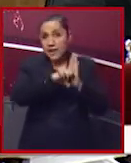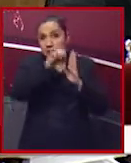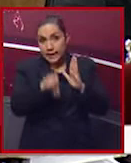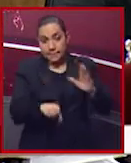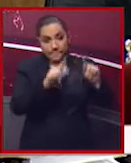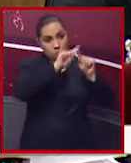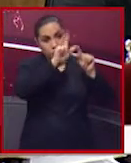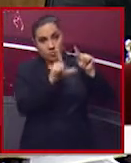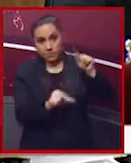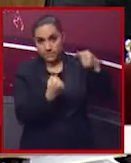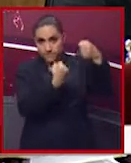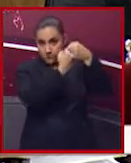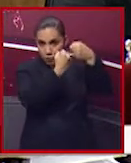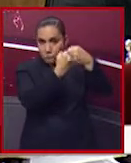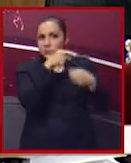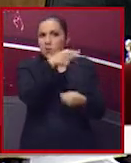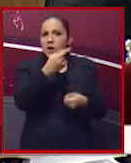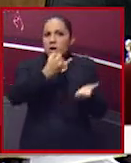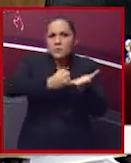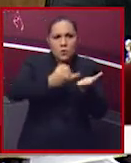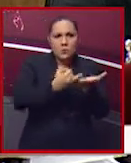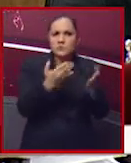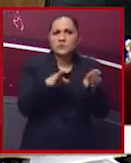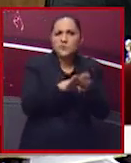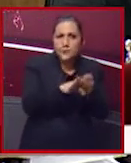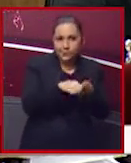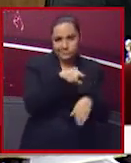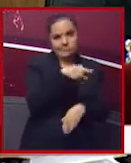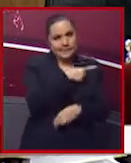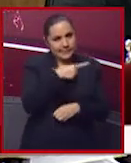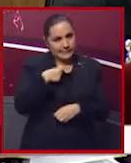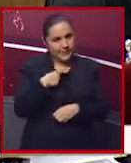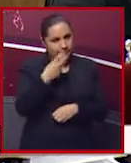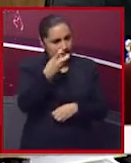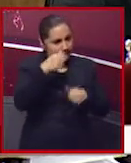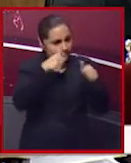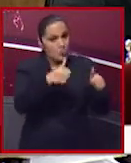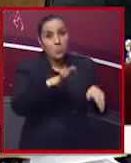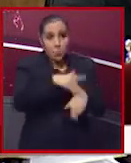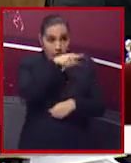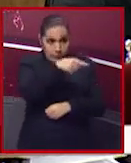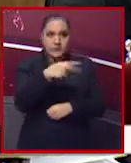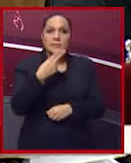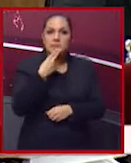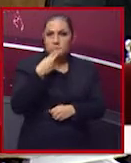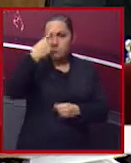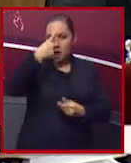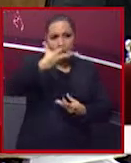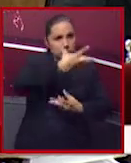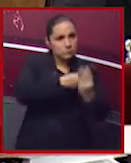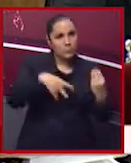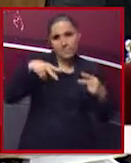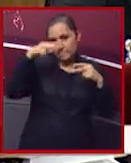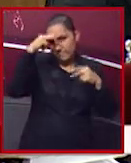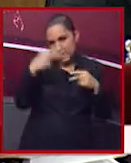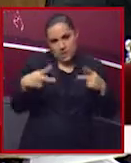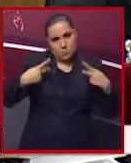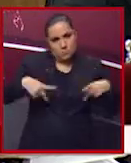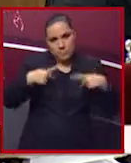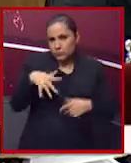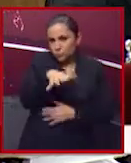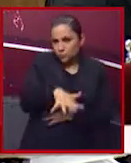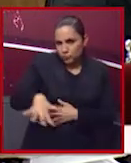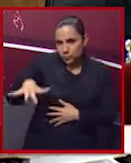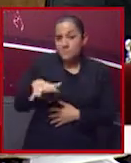para afirmar que estos cambios repercutirán directamente en el bienestar de todos los mexicanos. Se trata de un gran paso para poder